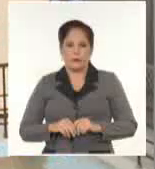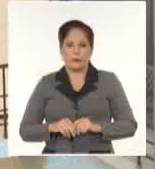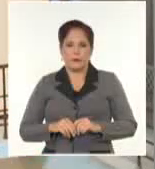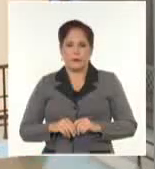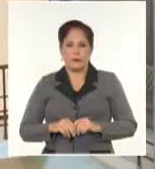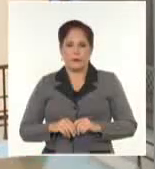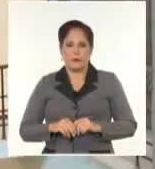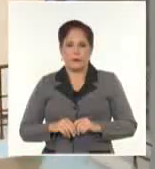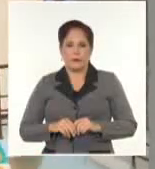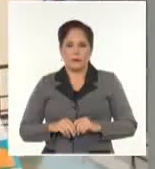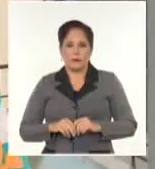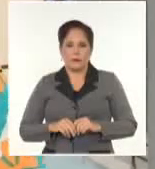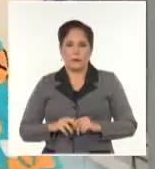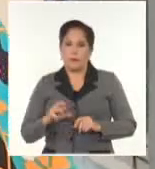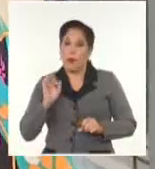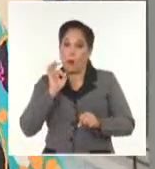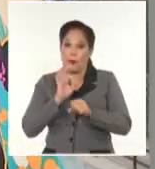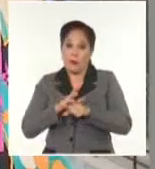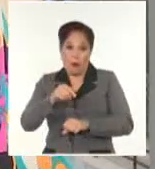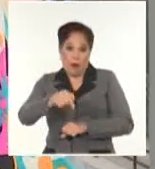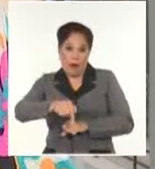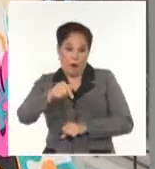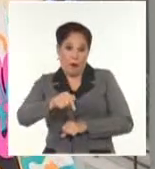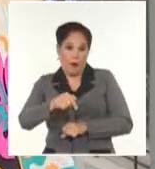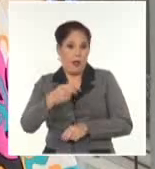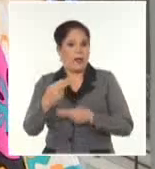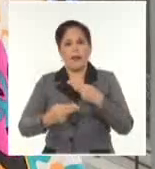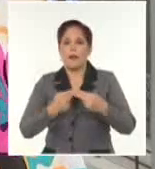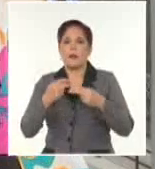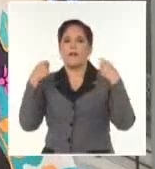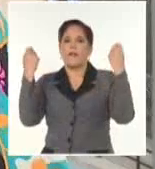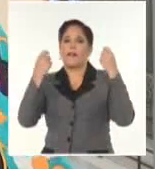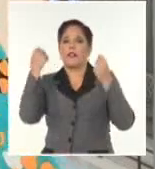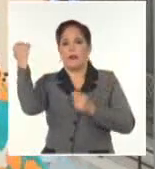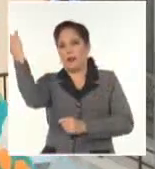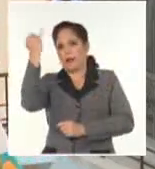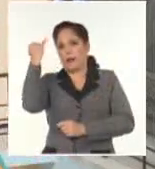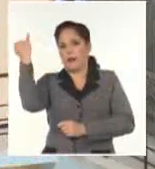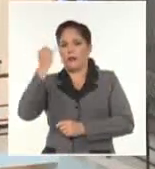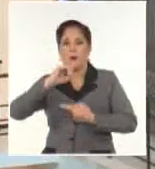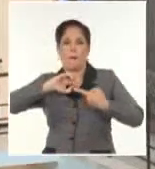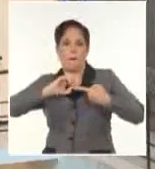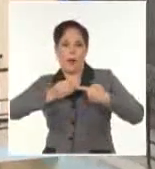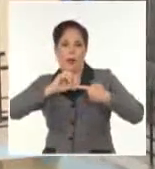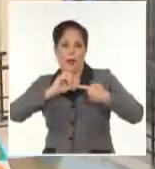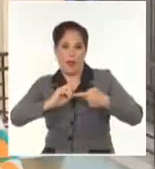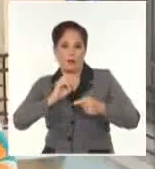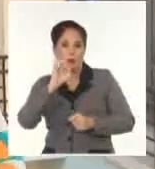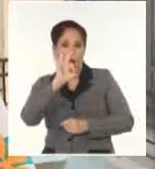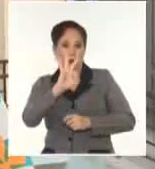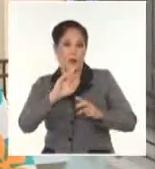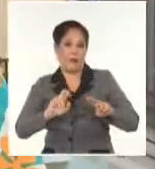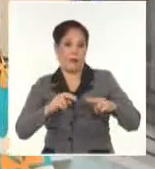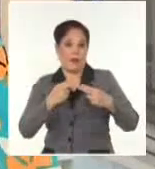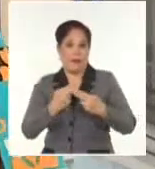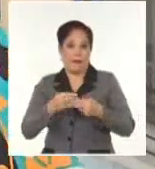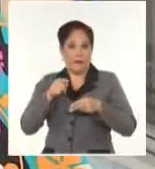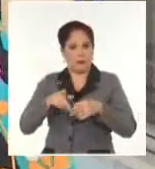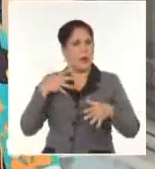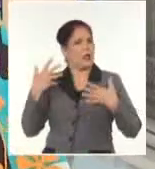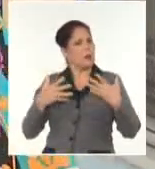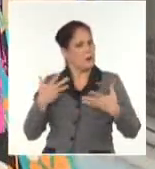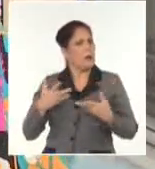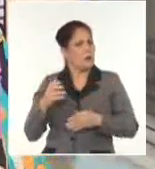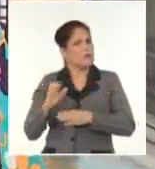Como lo anunciaba, ya iniciaron las acciones del Festival Internacional de Payasos en su 8ª edición, actividades que